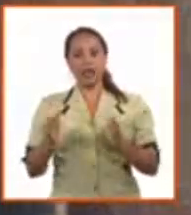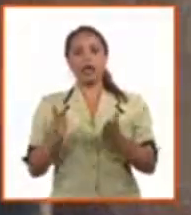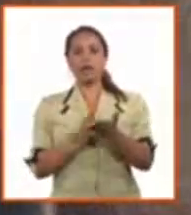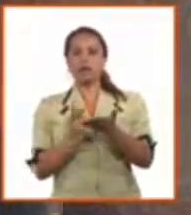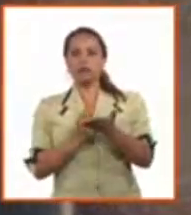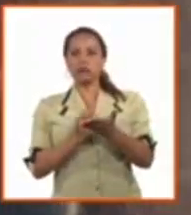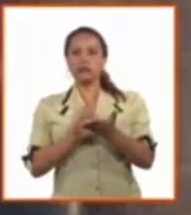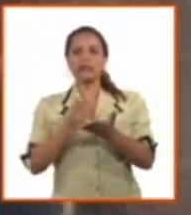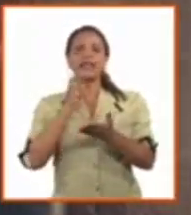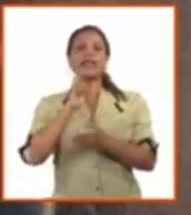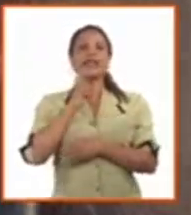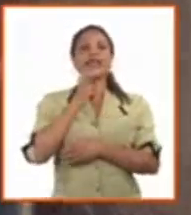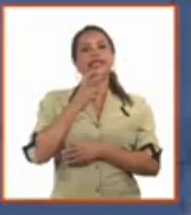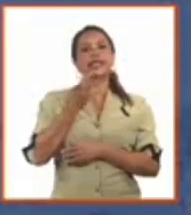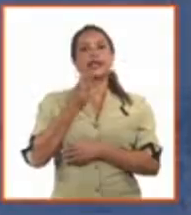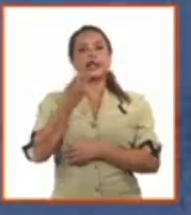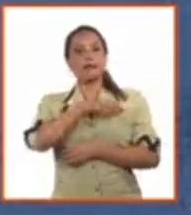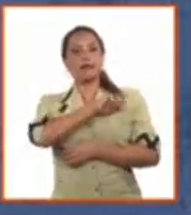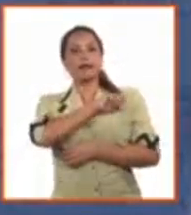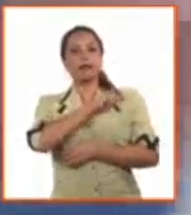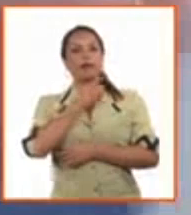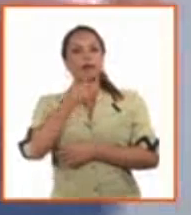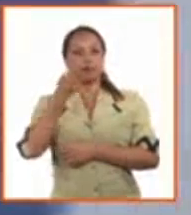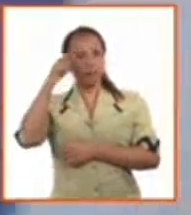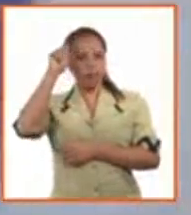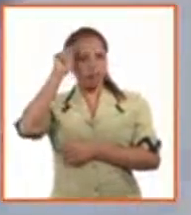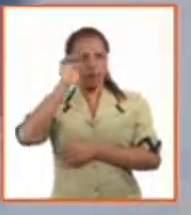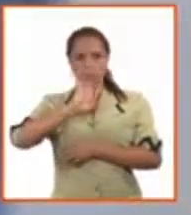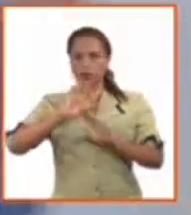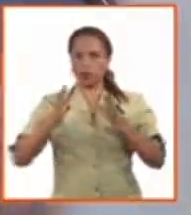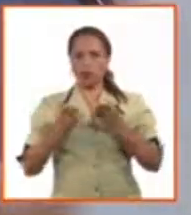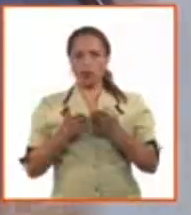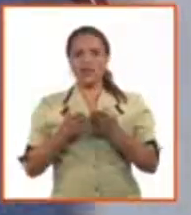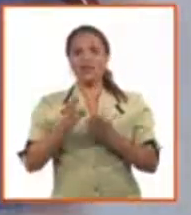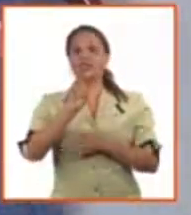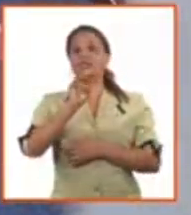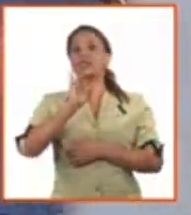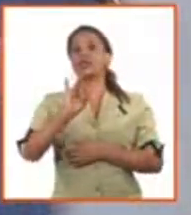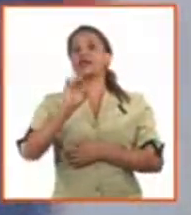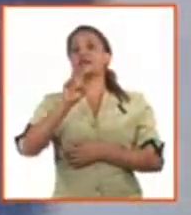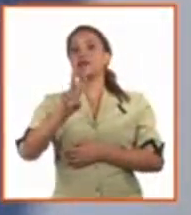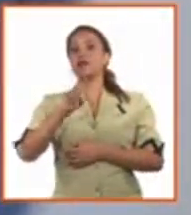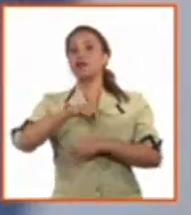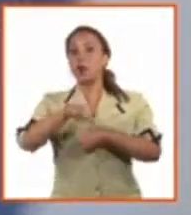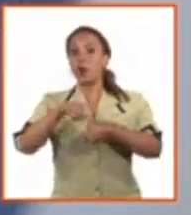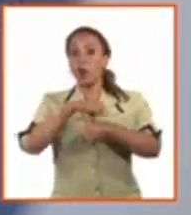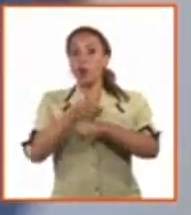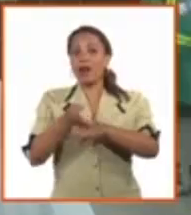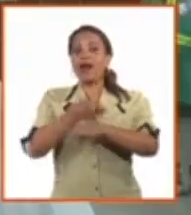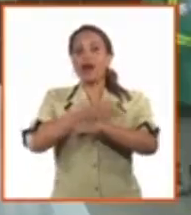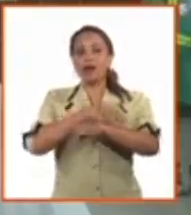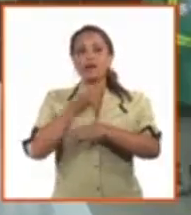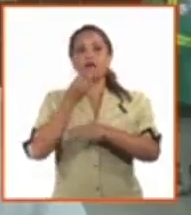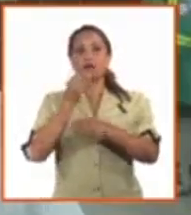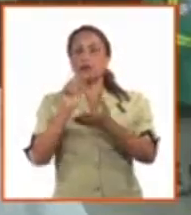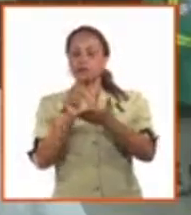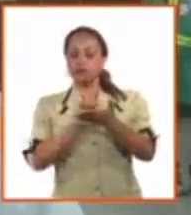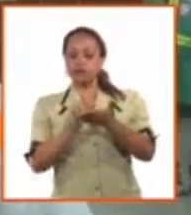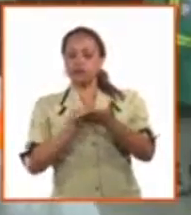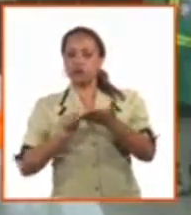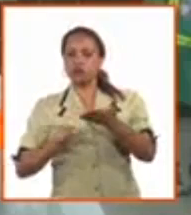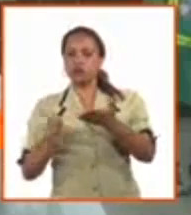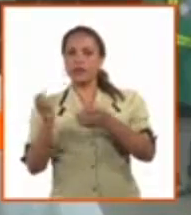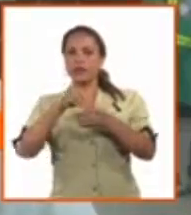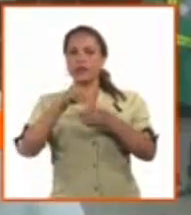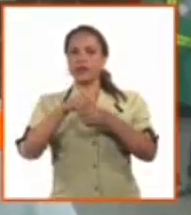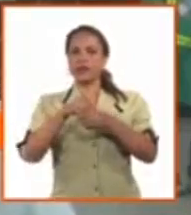disponible en idioma inglés y español y puede ser llenado desde 72 horas antes de la llegada cuba para mí de lo